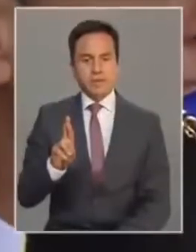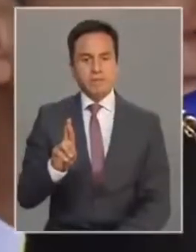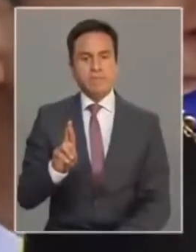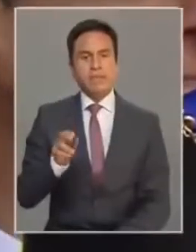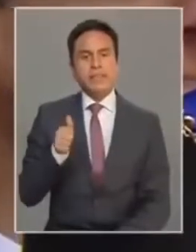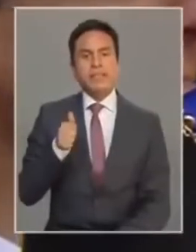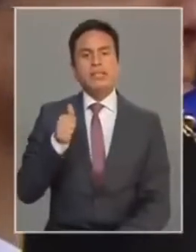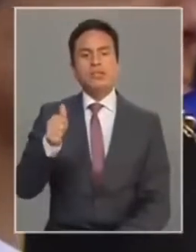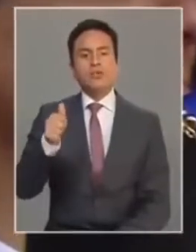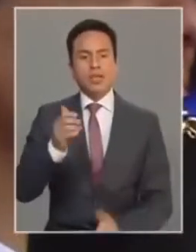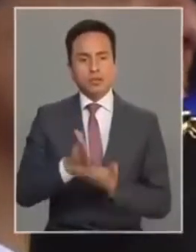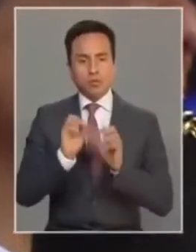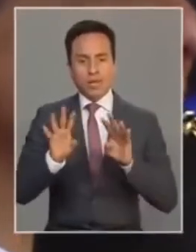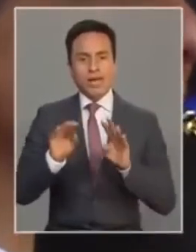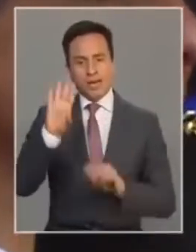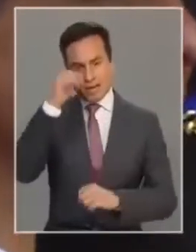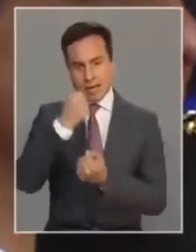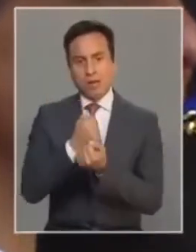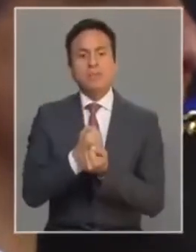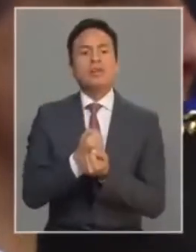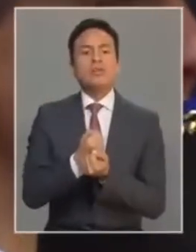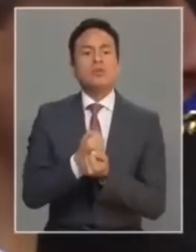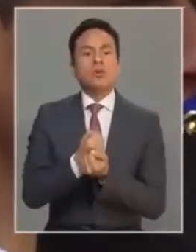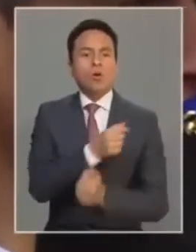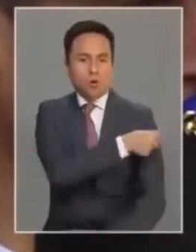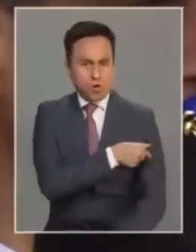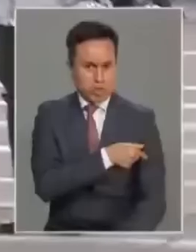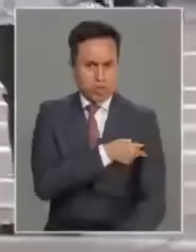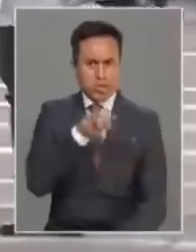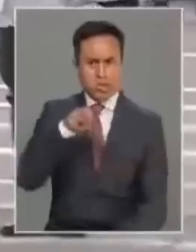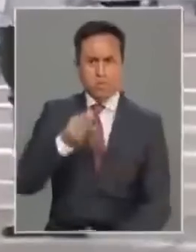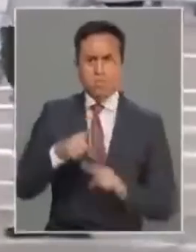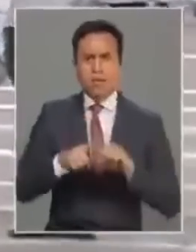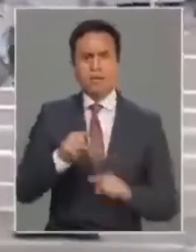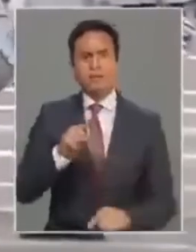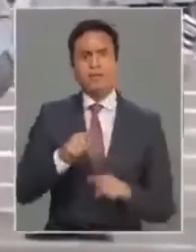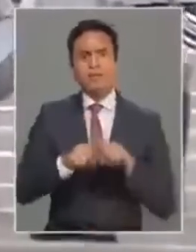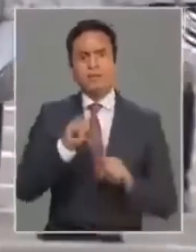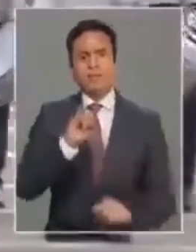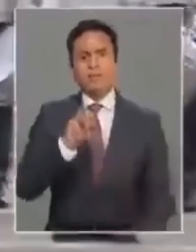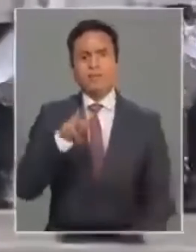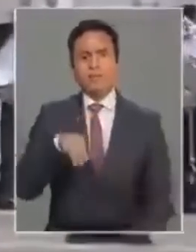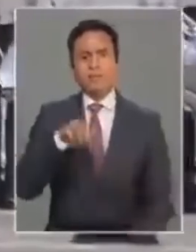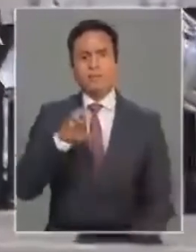el director de la Escuela de Carabineros, coronel Max Jiménez Fleming.